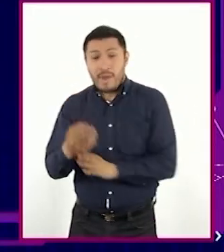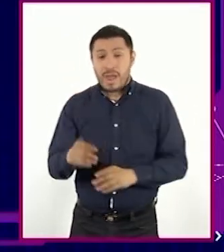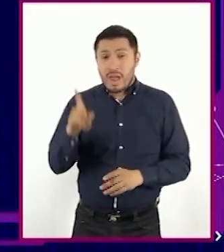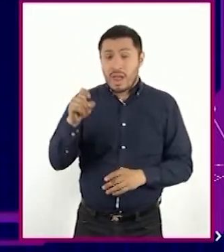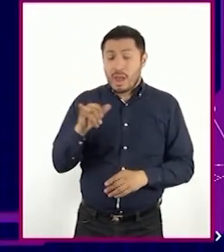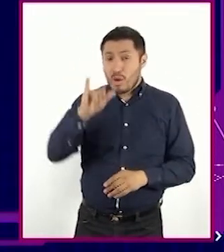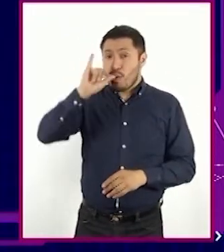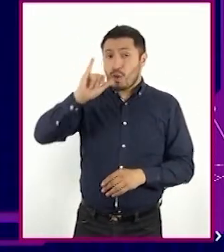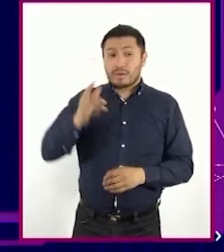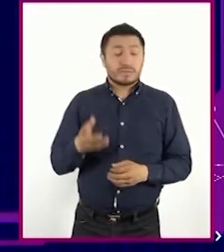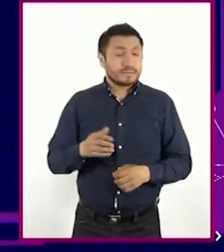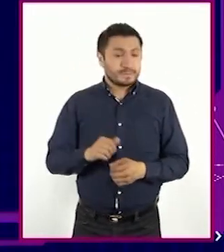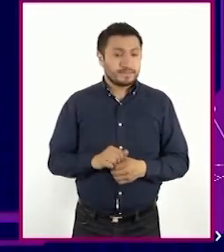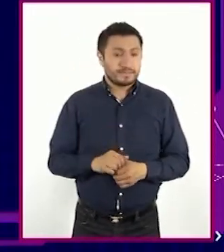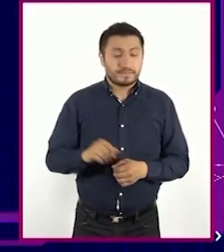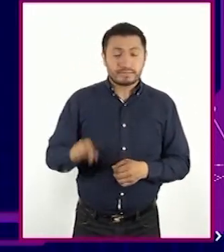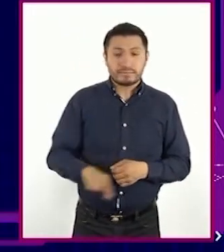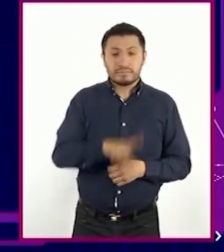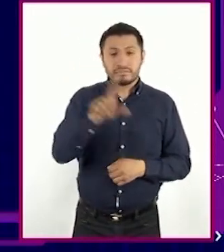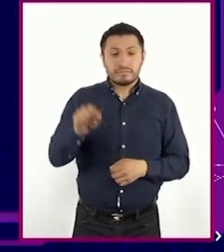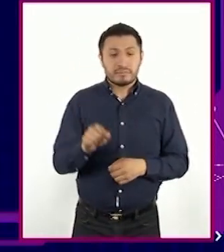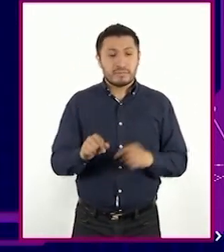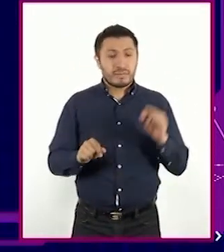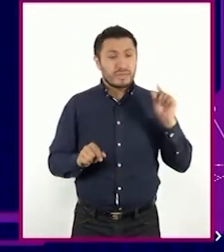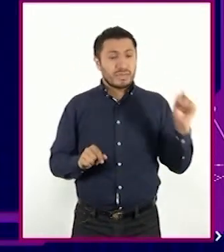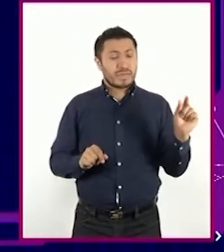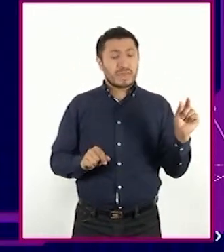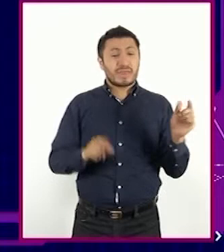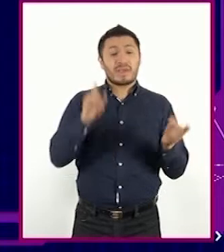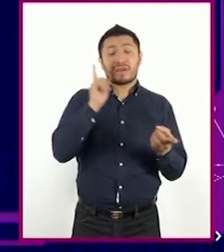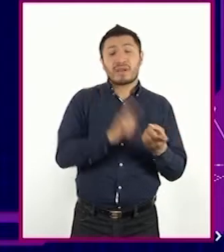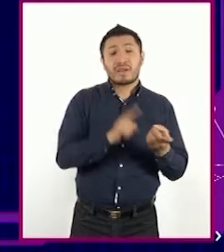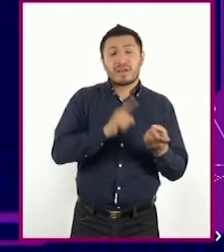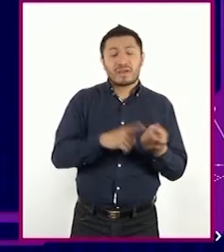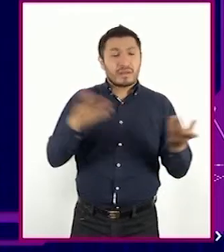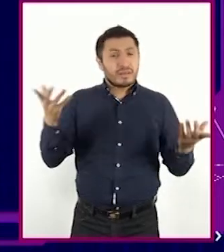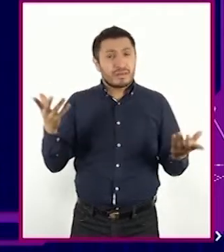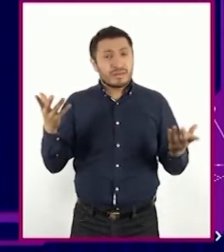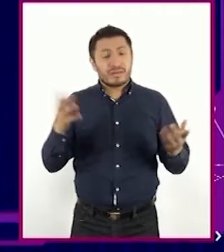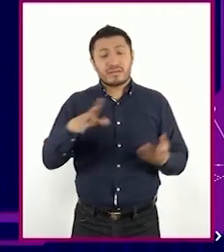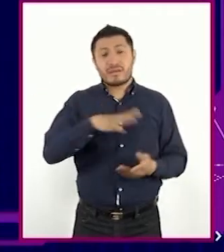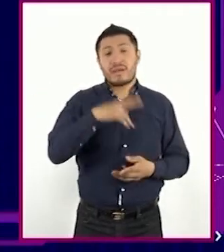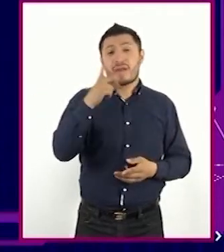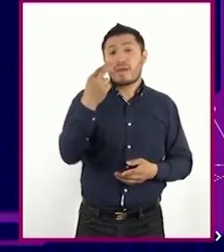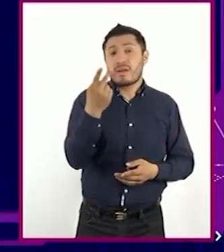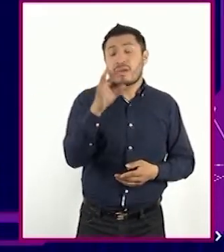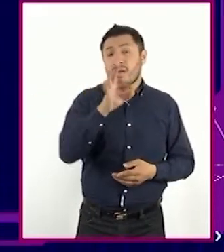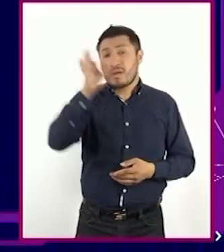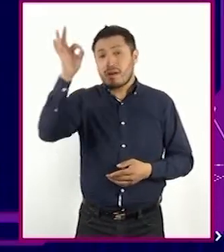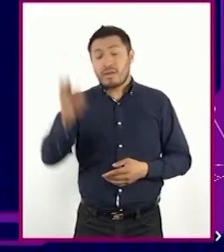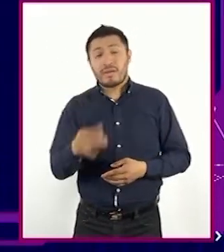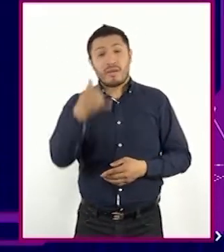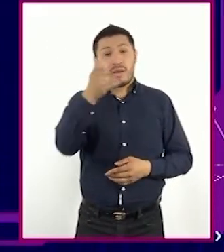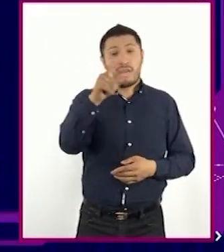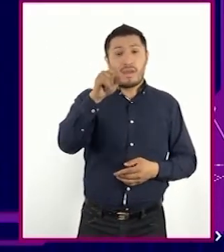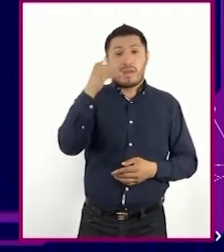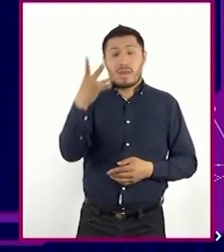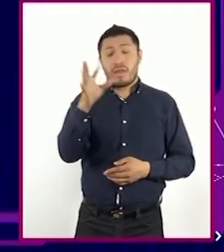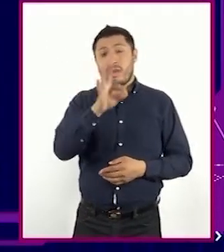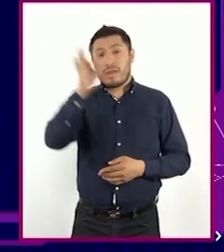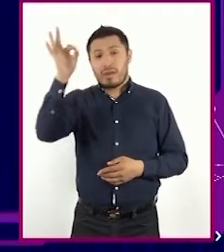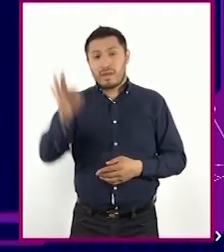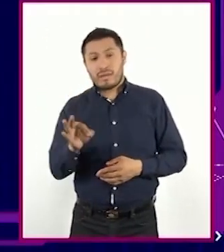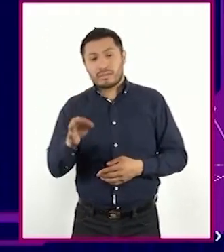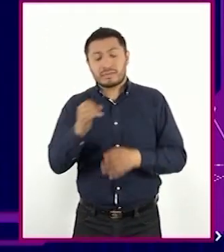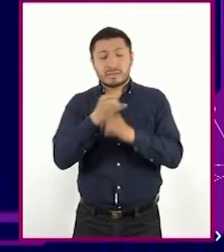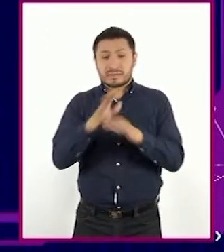agua. Después, los puntos que muestran dónde se alcanzan el 25% y el 75%